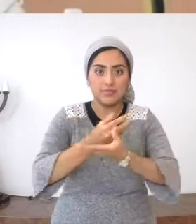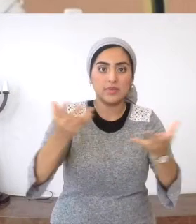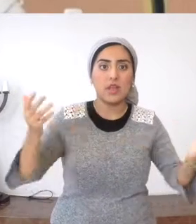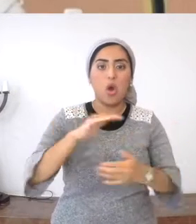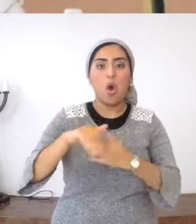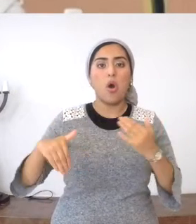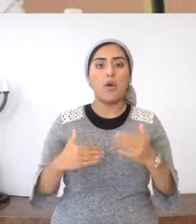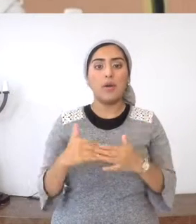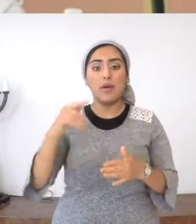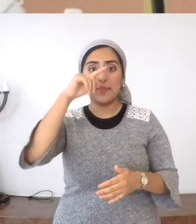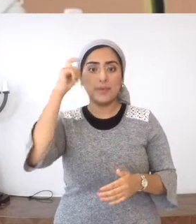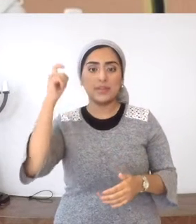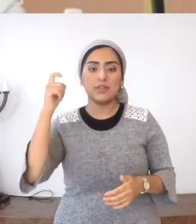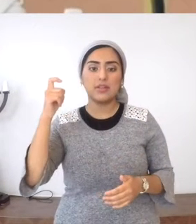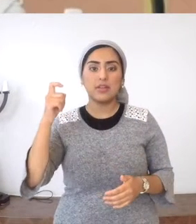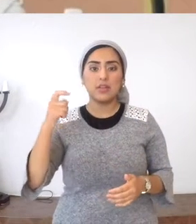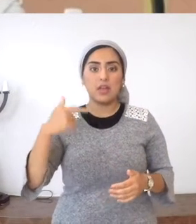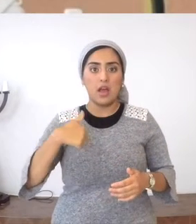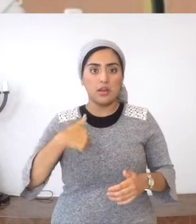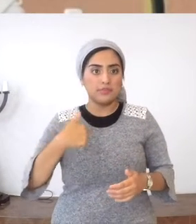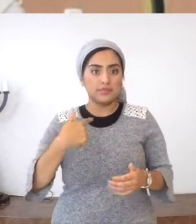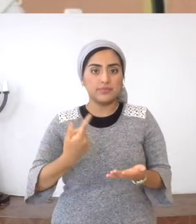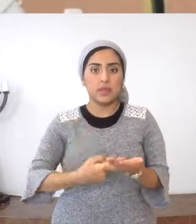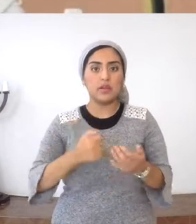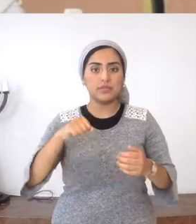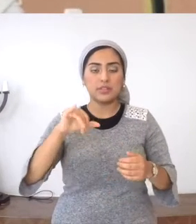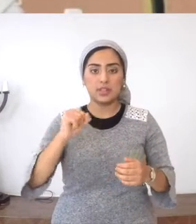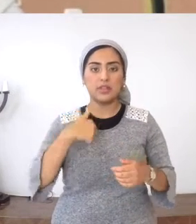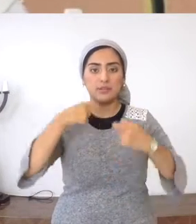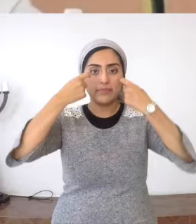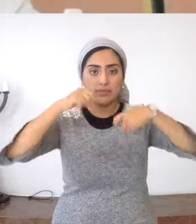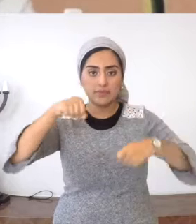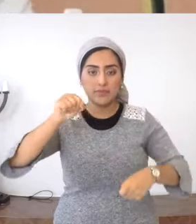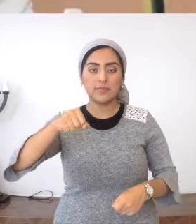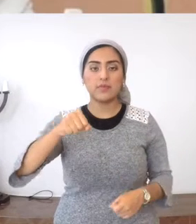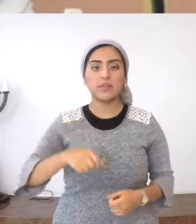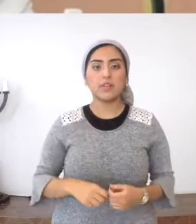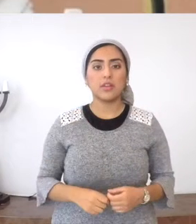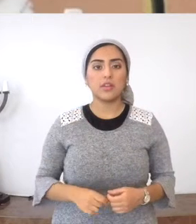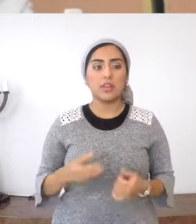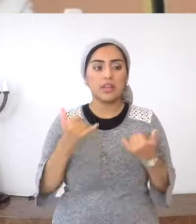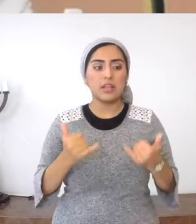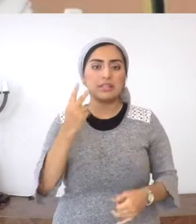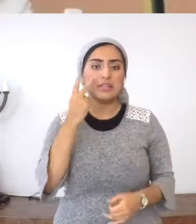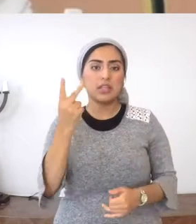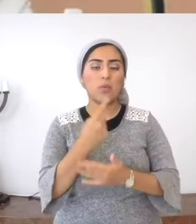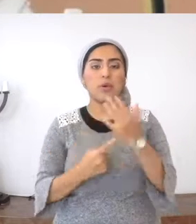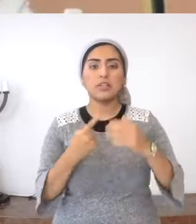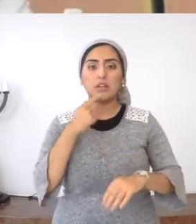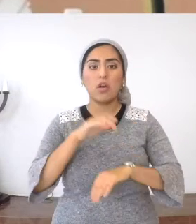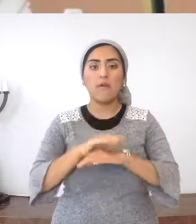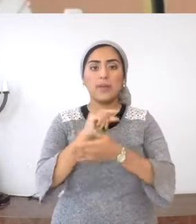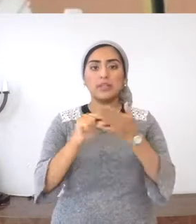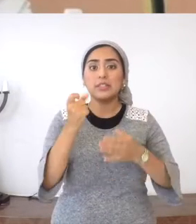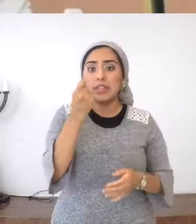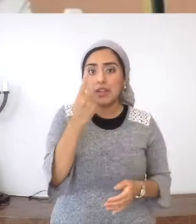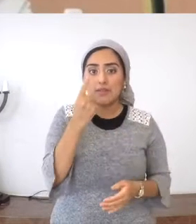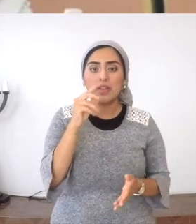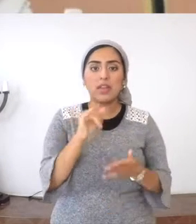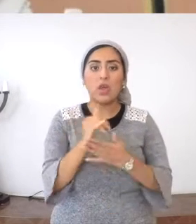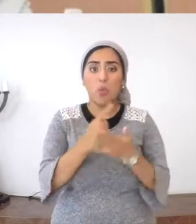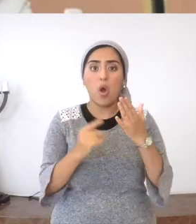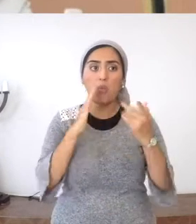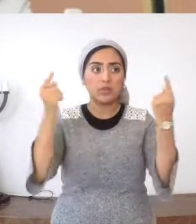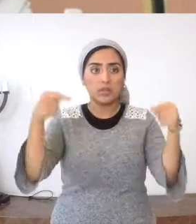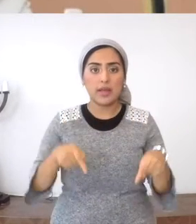Anunciar Todo esto Porque Lágrimas De mis ojos Ahora Veamos lo que dice En